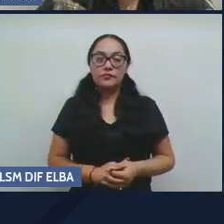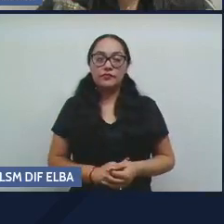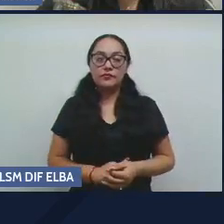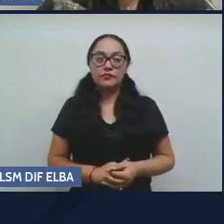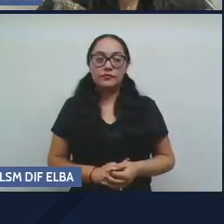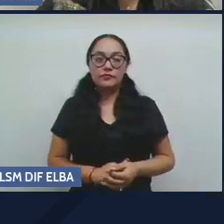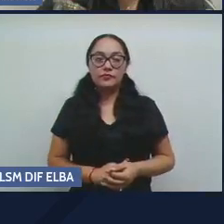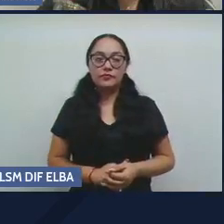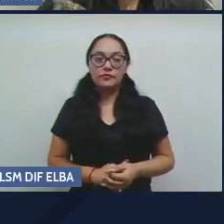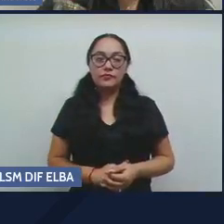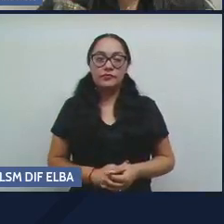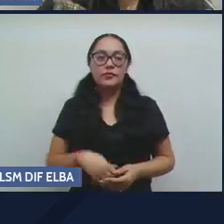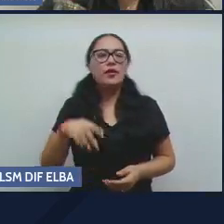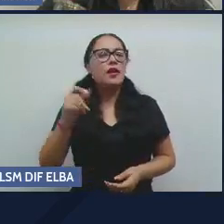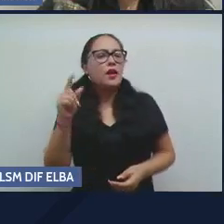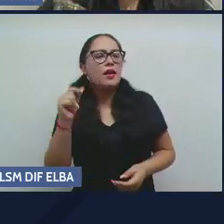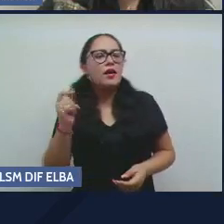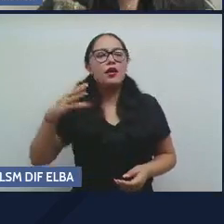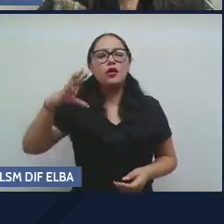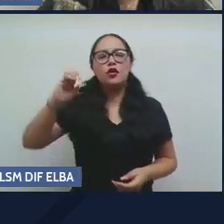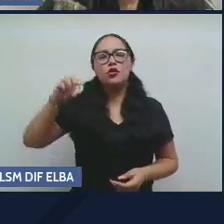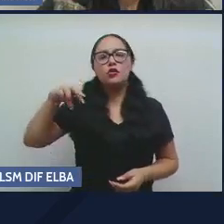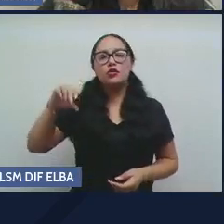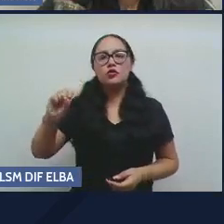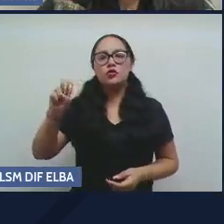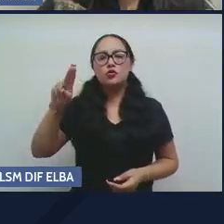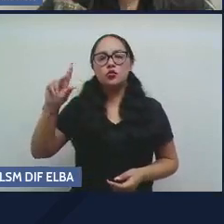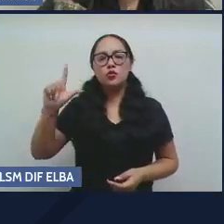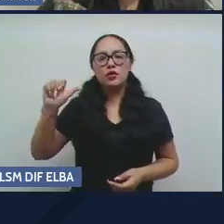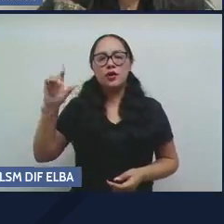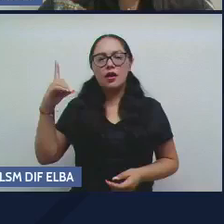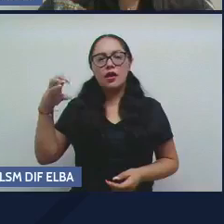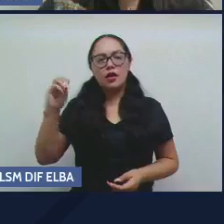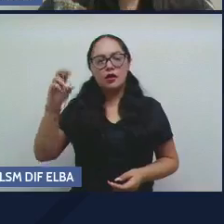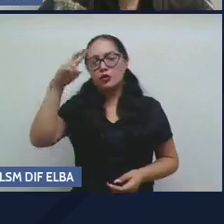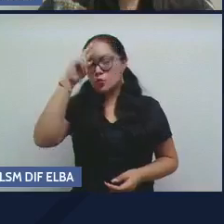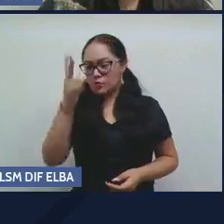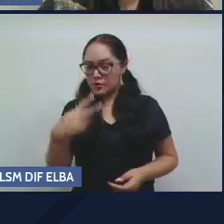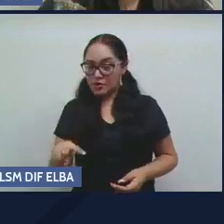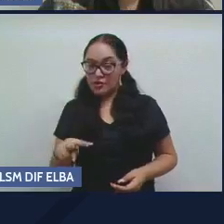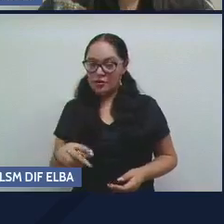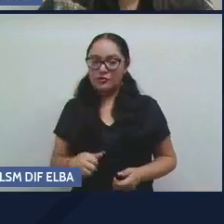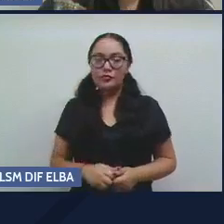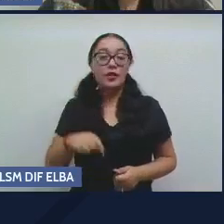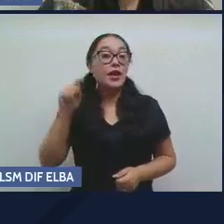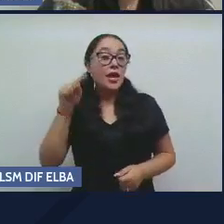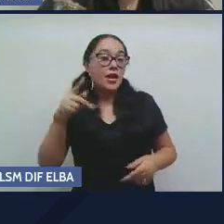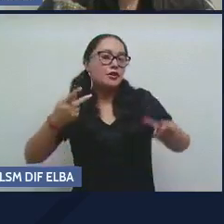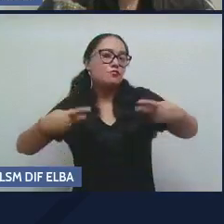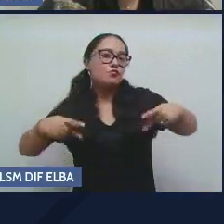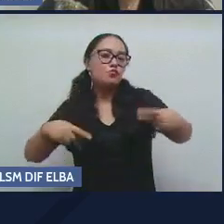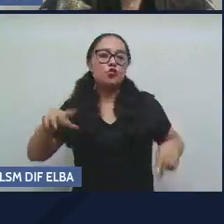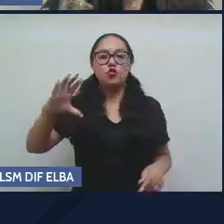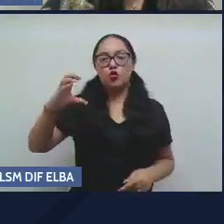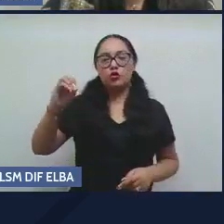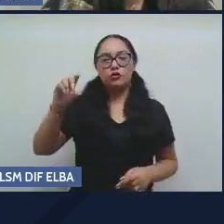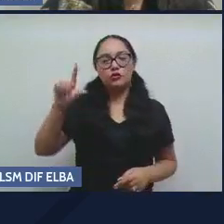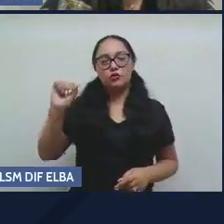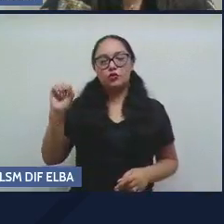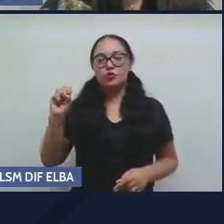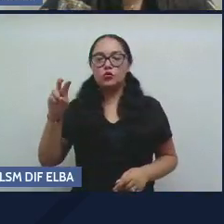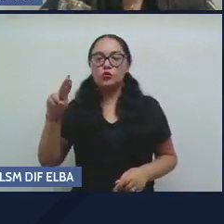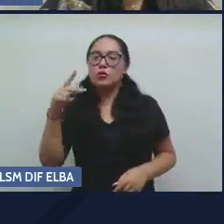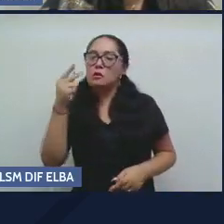Al consulado mexicano, el cónsul tiene funciones de notario en el